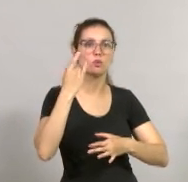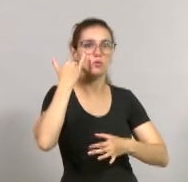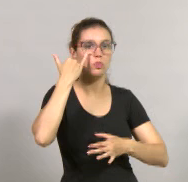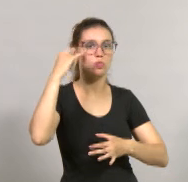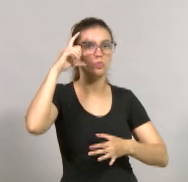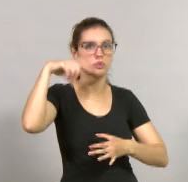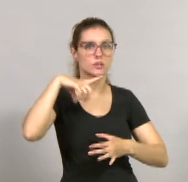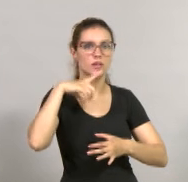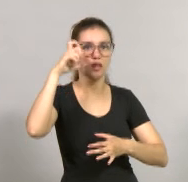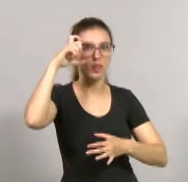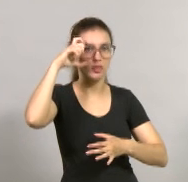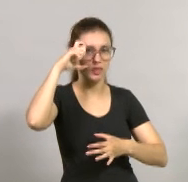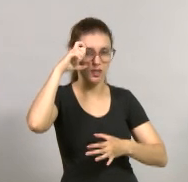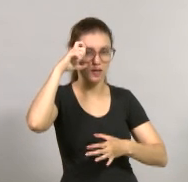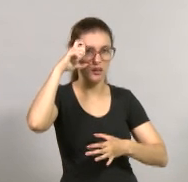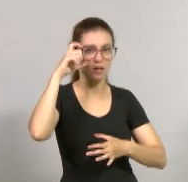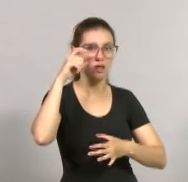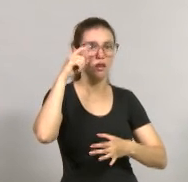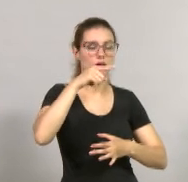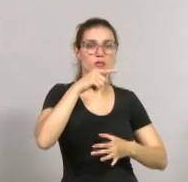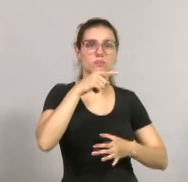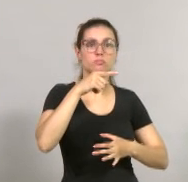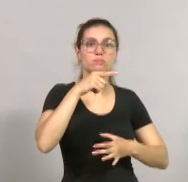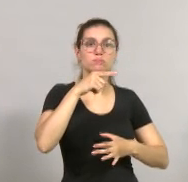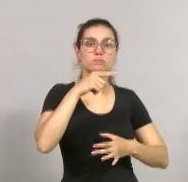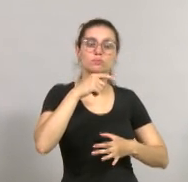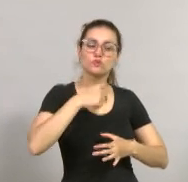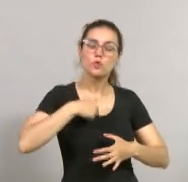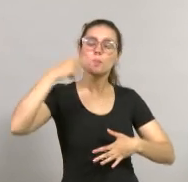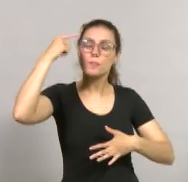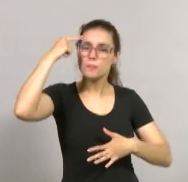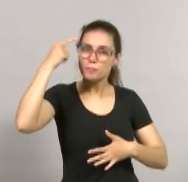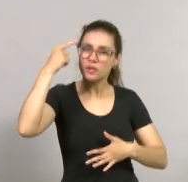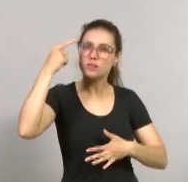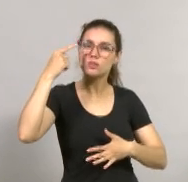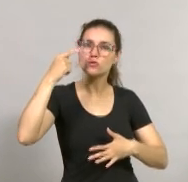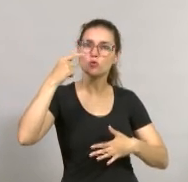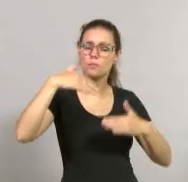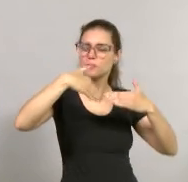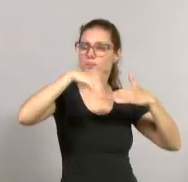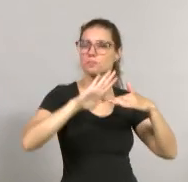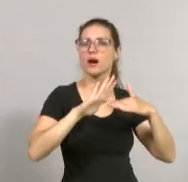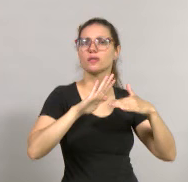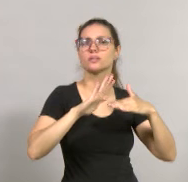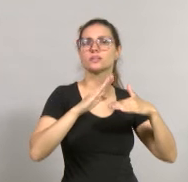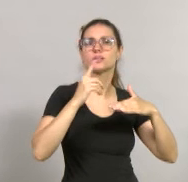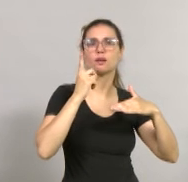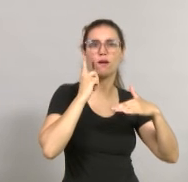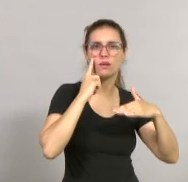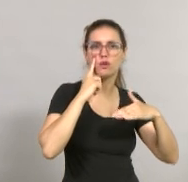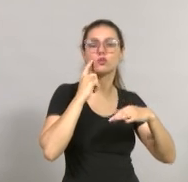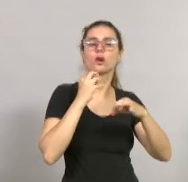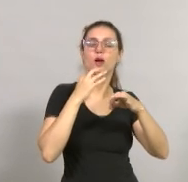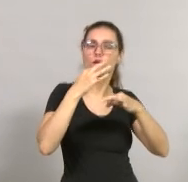inclusivo, la reglamentación alude a eso, a lo inclusivo. Creo que hay mucho por conocer, por formarse, y si